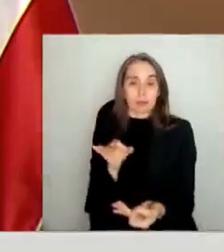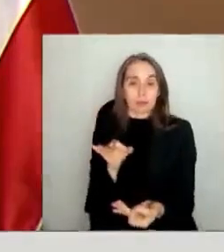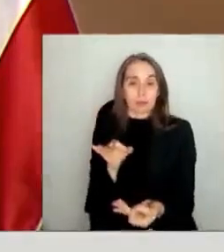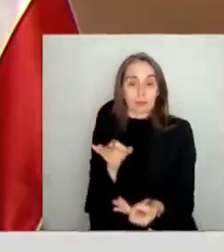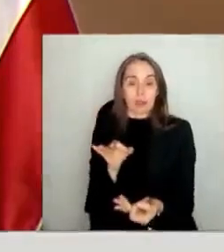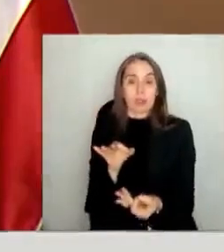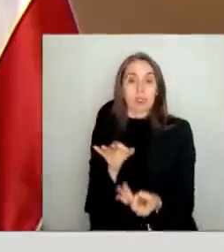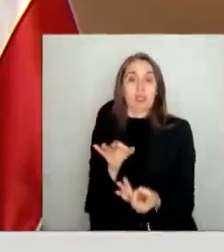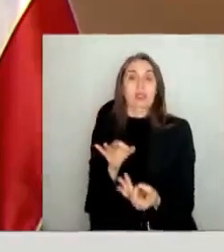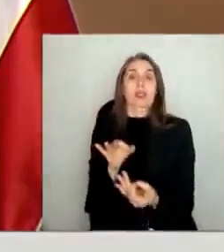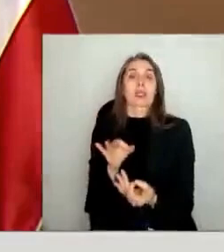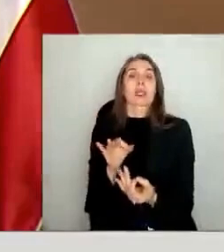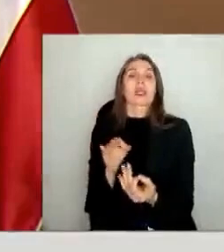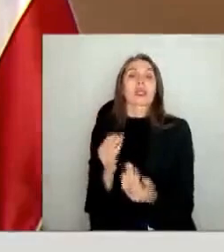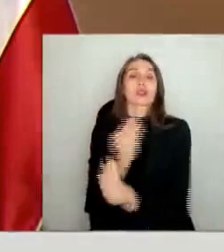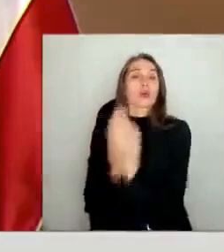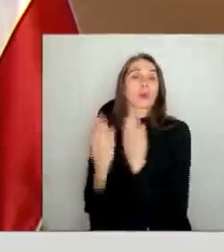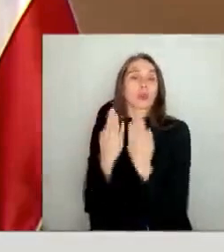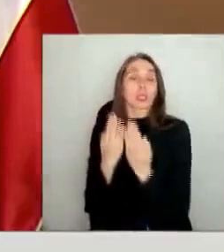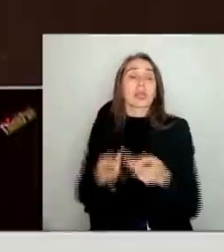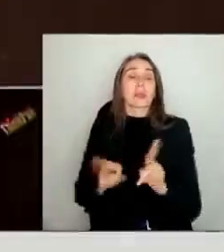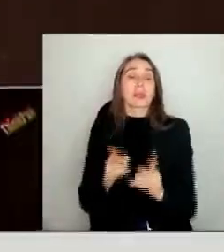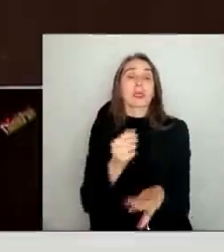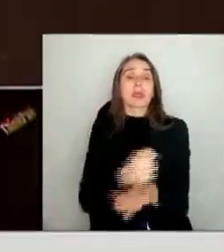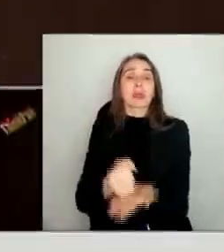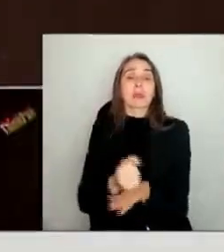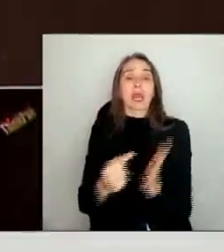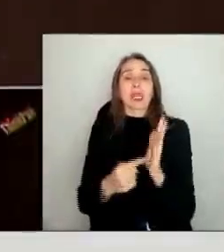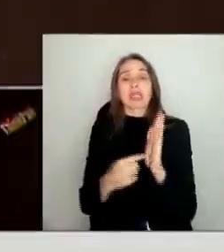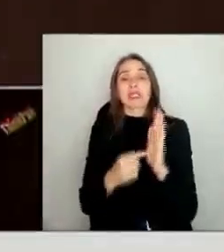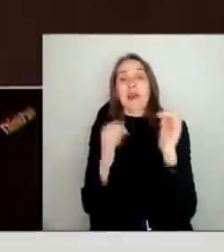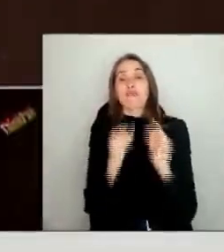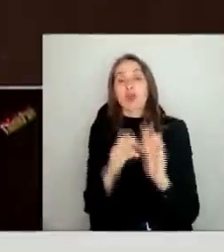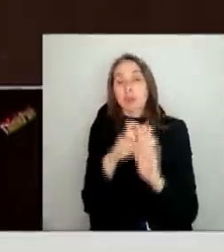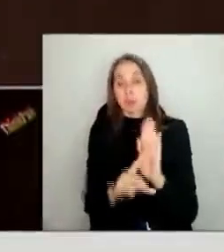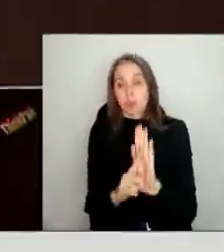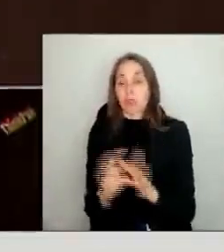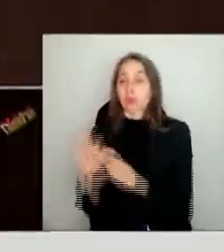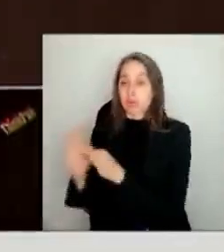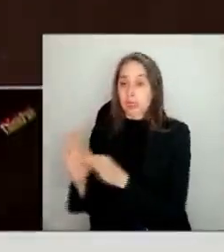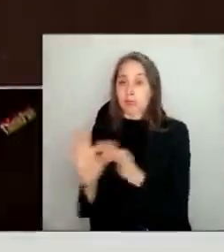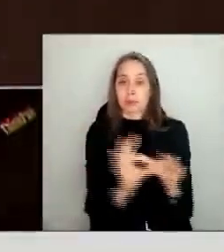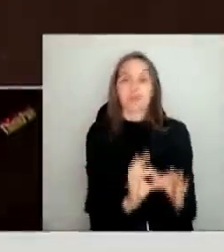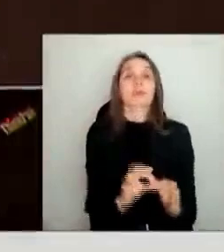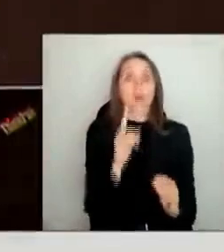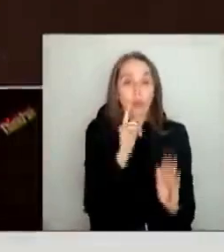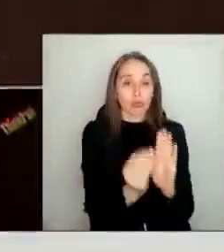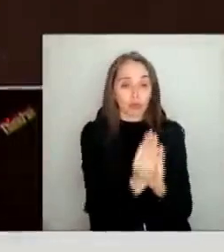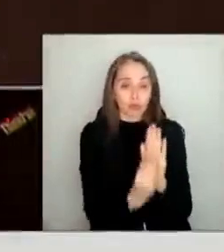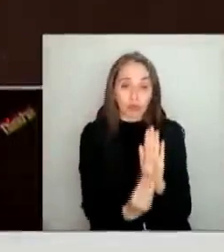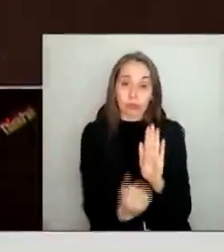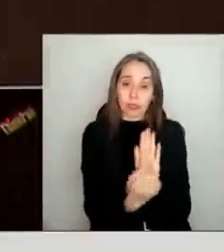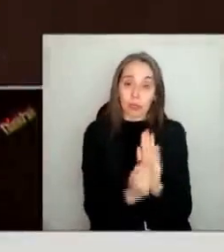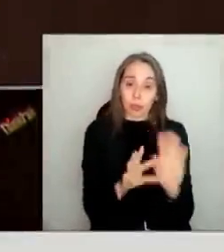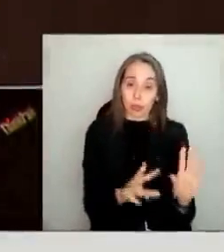tramitar este tipo de proyecto Gracias presidenta Gracias diputado Hay un procedimiento establecido en el artículo